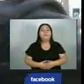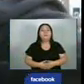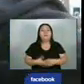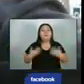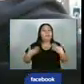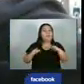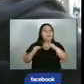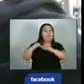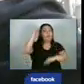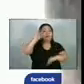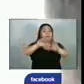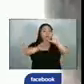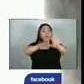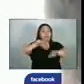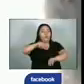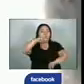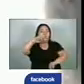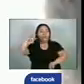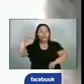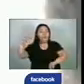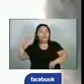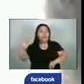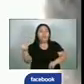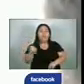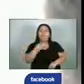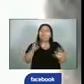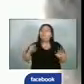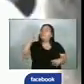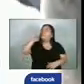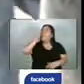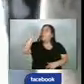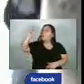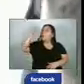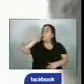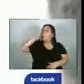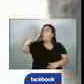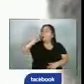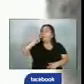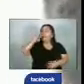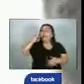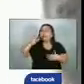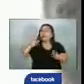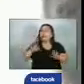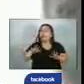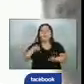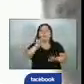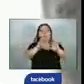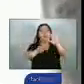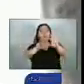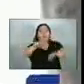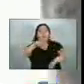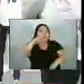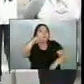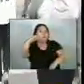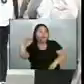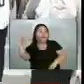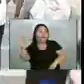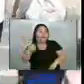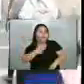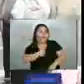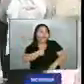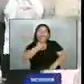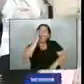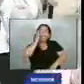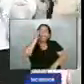Más de 8 millones de personas en el mundo mueren cada año a causa del tabaco. De estos decesos, más de 7 millones se deben por el